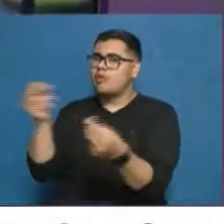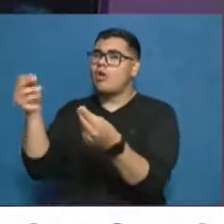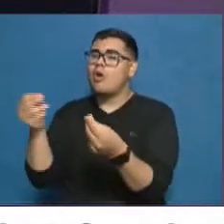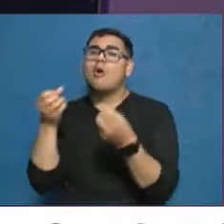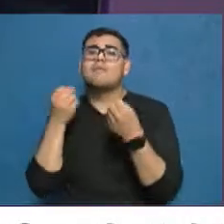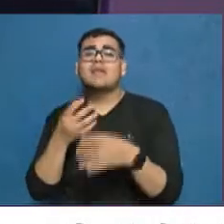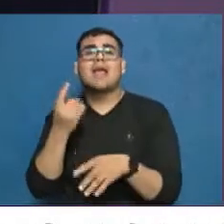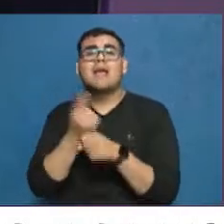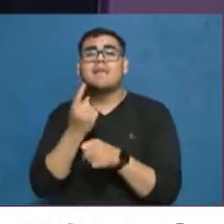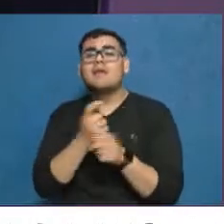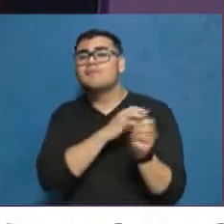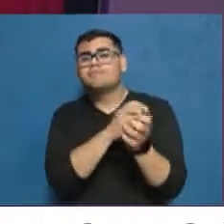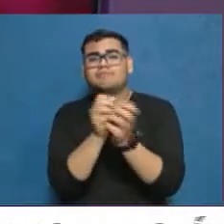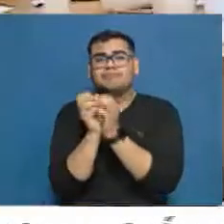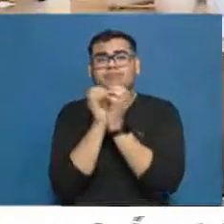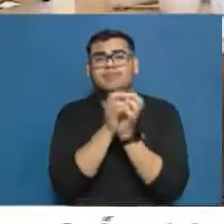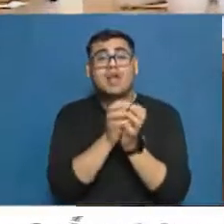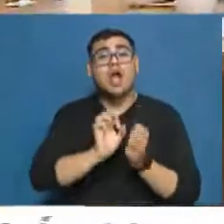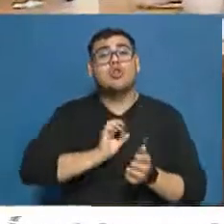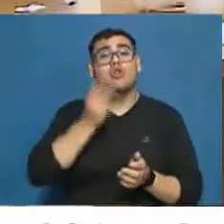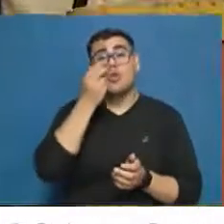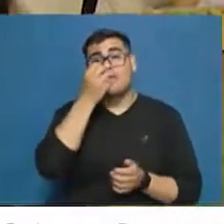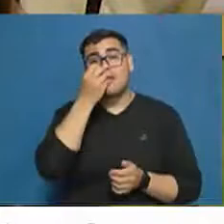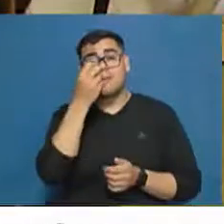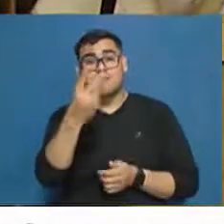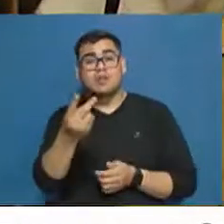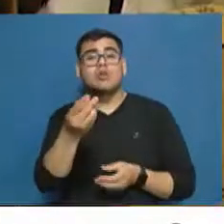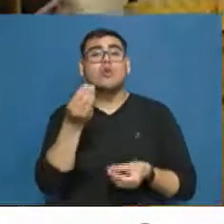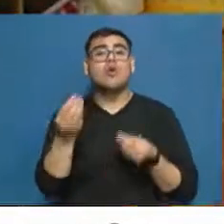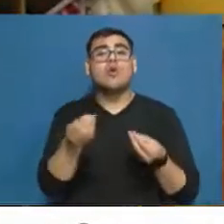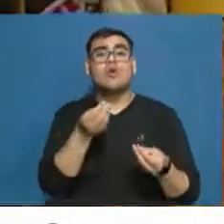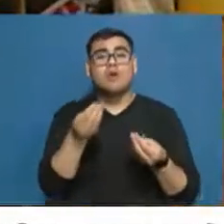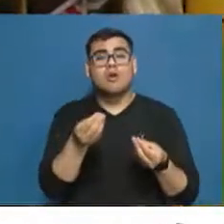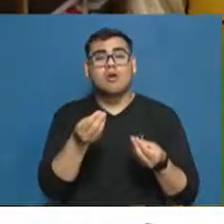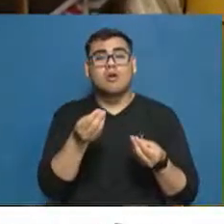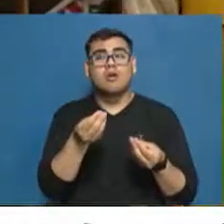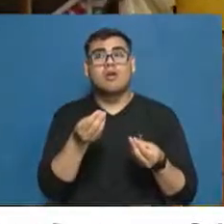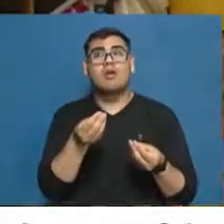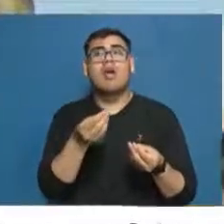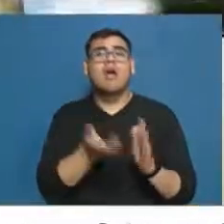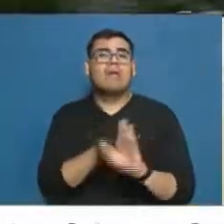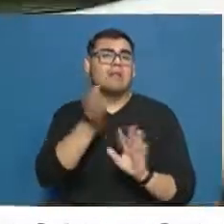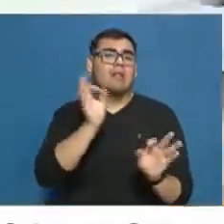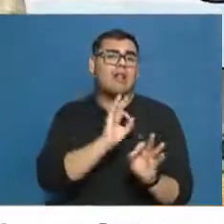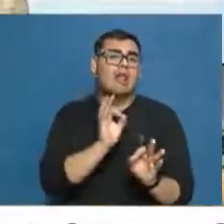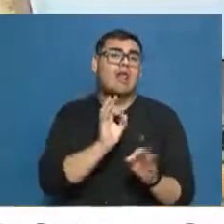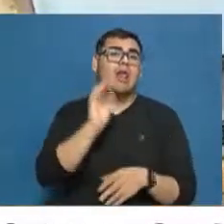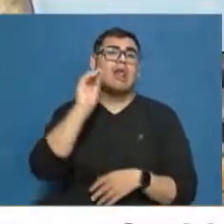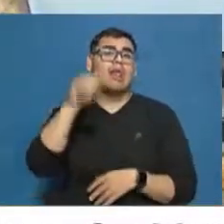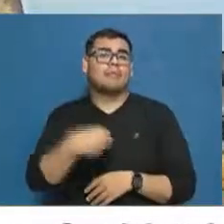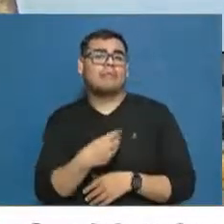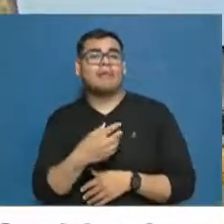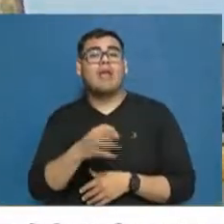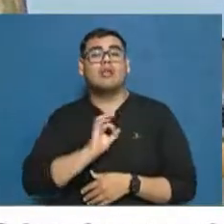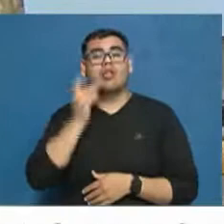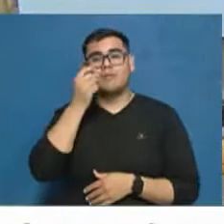ver primero y antes que nada qué pasa con todo el 2022, que no tuvimos ningún aumento, perdimos todo lo que fue esa inflación de ese año de pandemia y